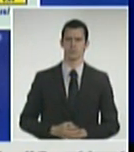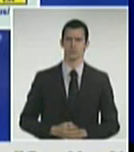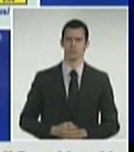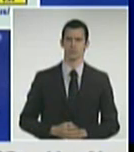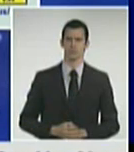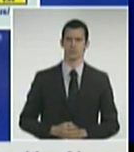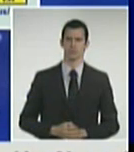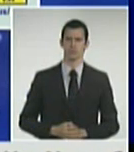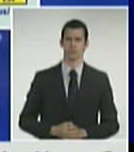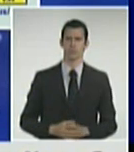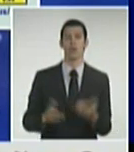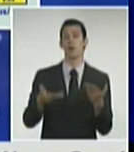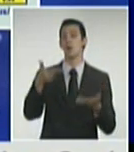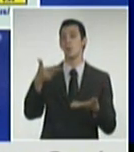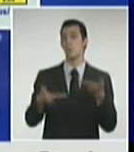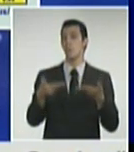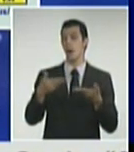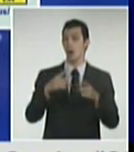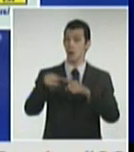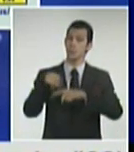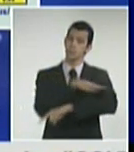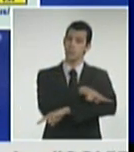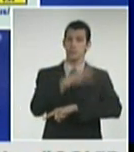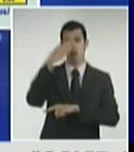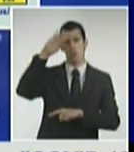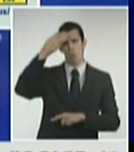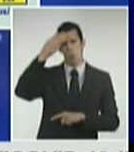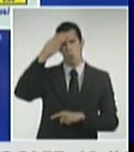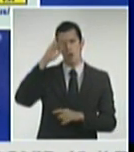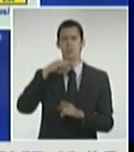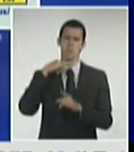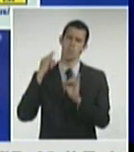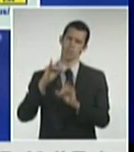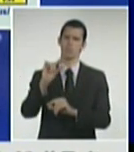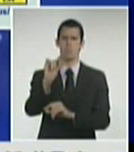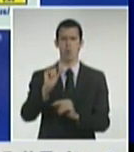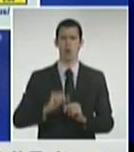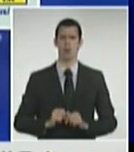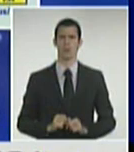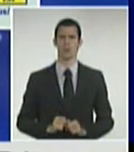al resto de los países que he mencionado, y una cifra